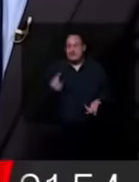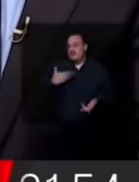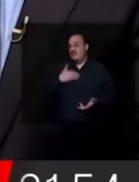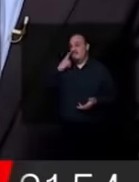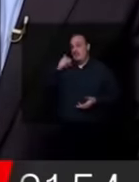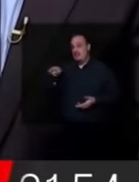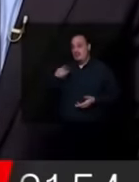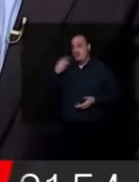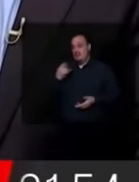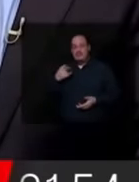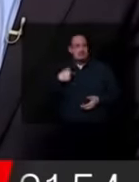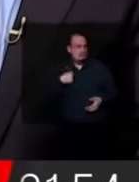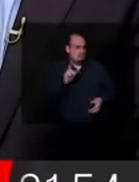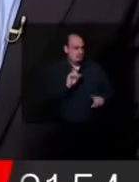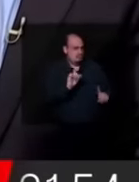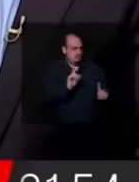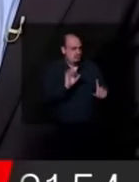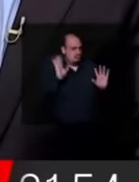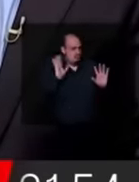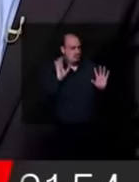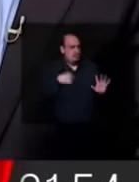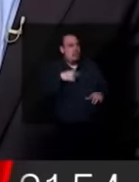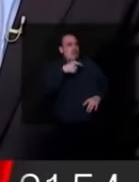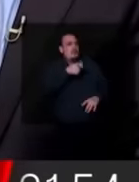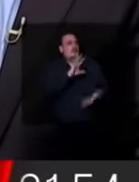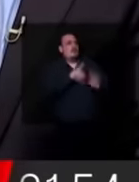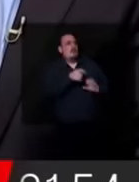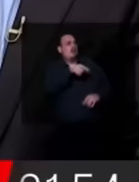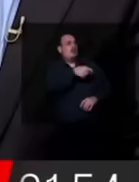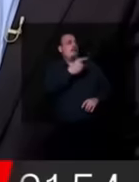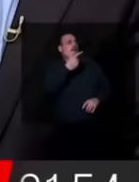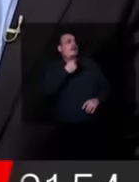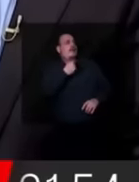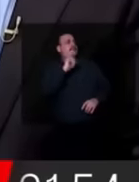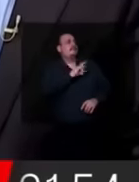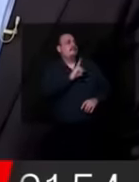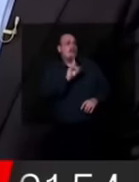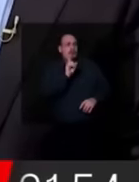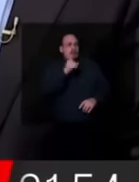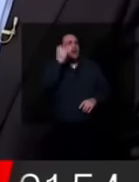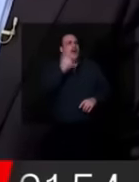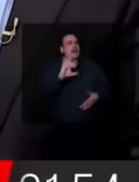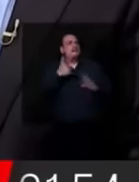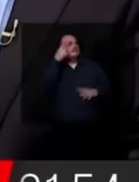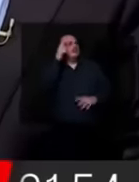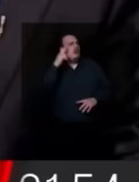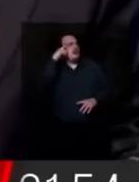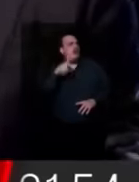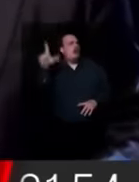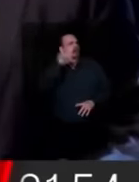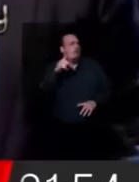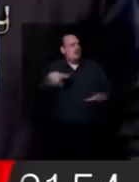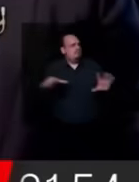en esta segunda tanda se van a interrumpir más, se van a superponer más. Ahora estaban muy tímidos recorriendo la